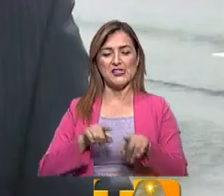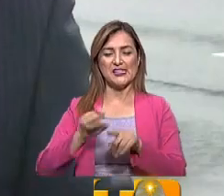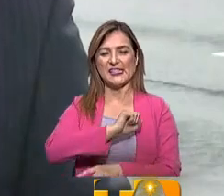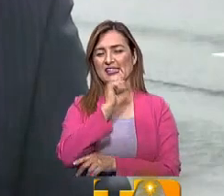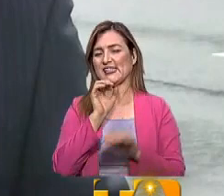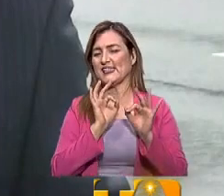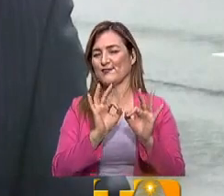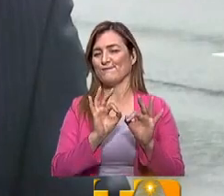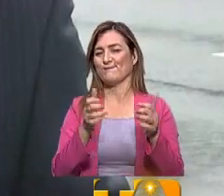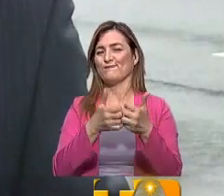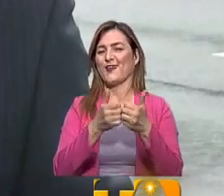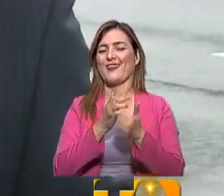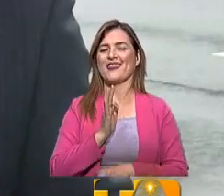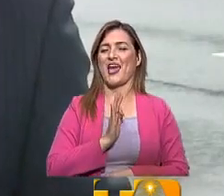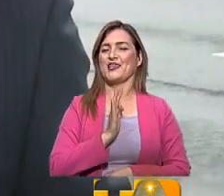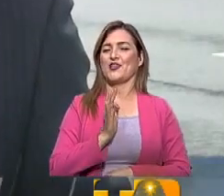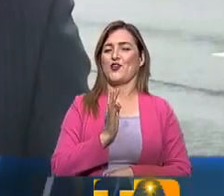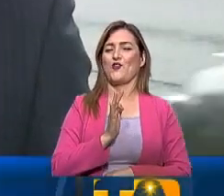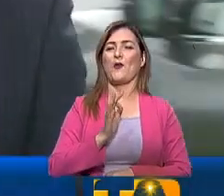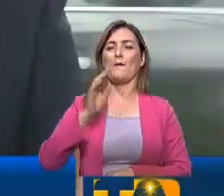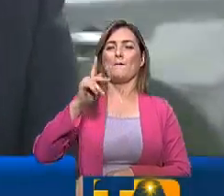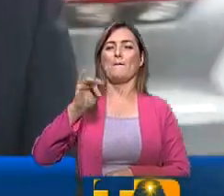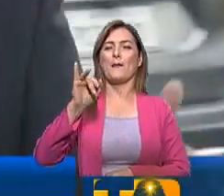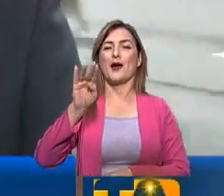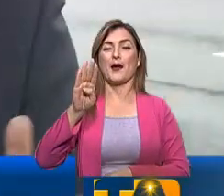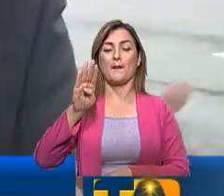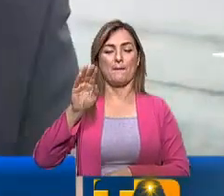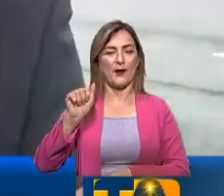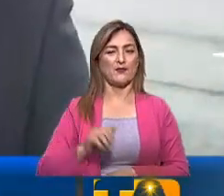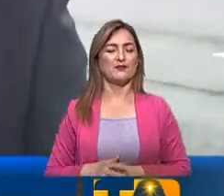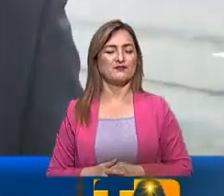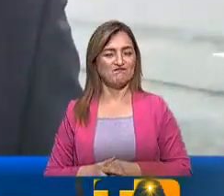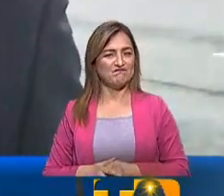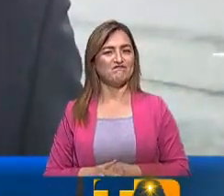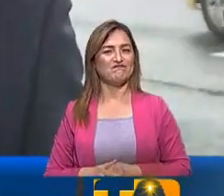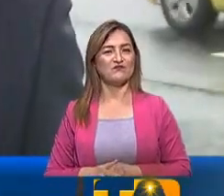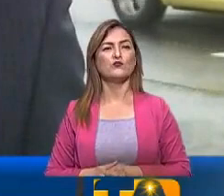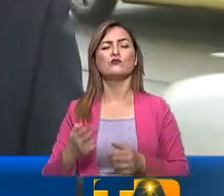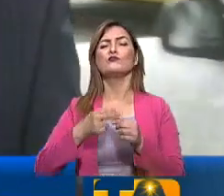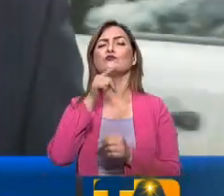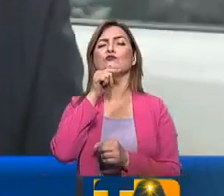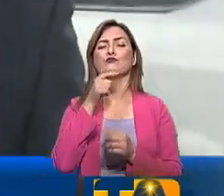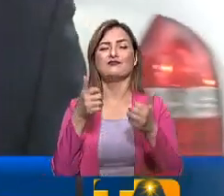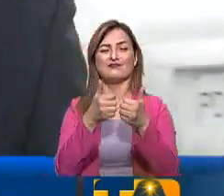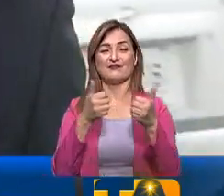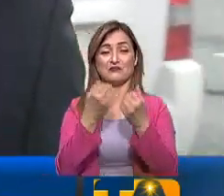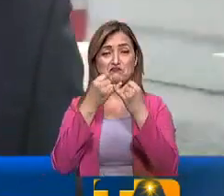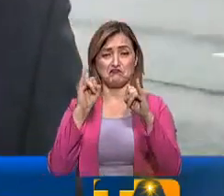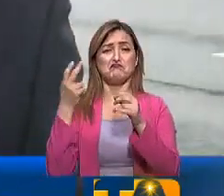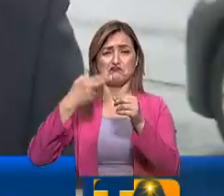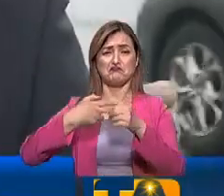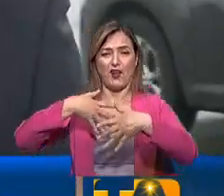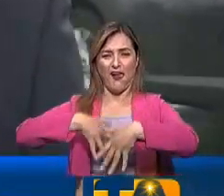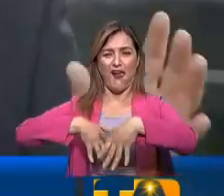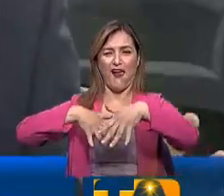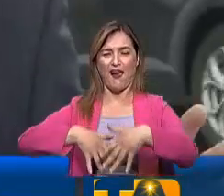equipo conducido por el profesor Renato Paiva. Obviamente en la caravana estarán los integrantes del equipo del Independiente del